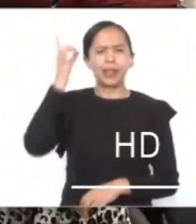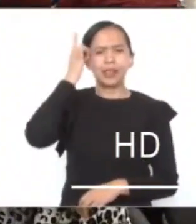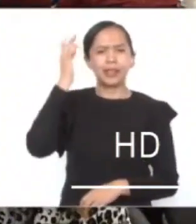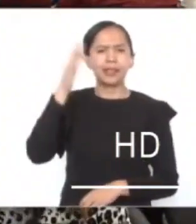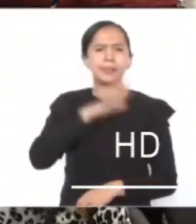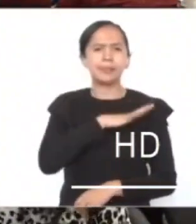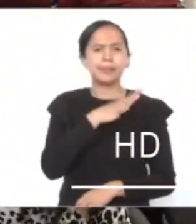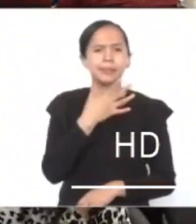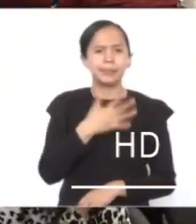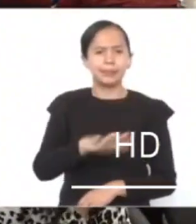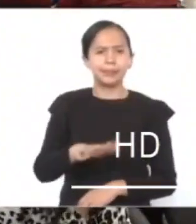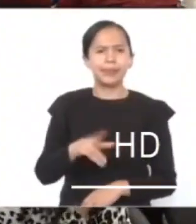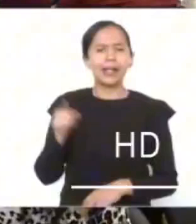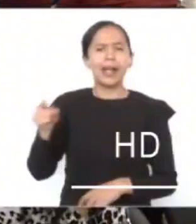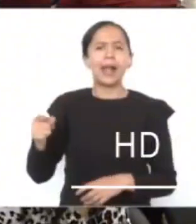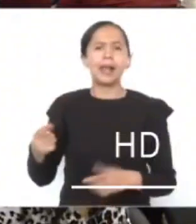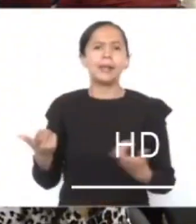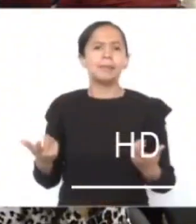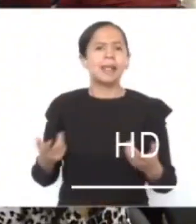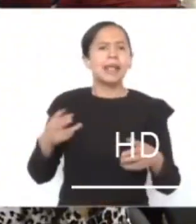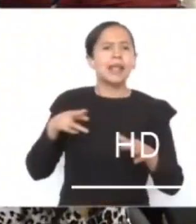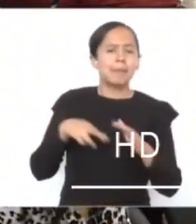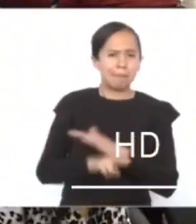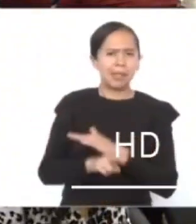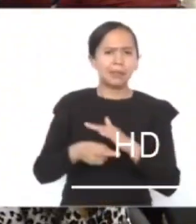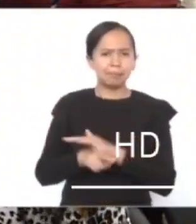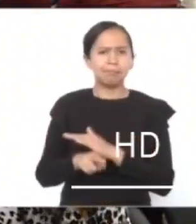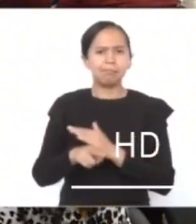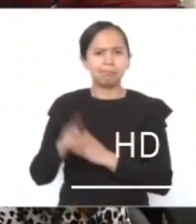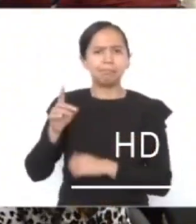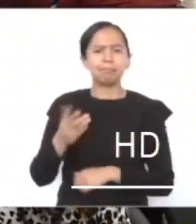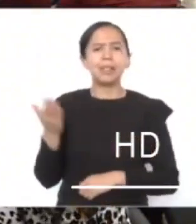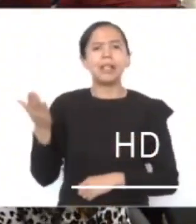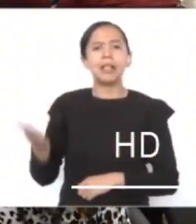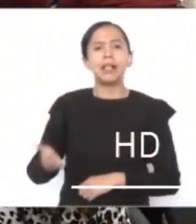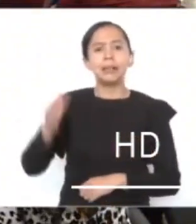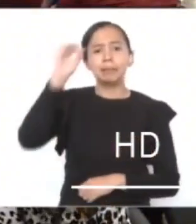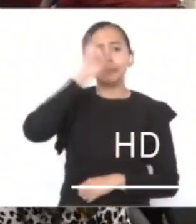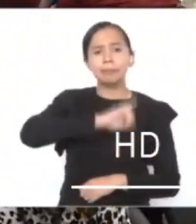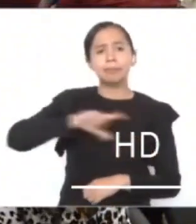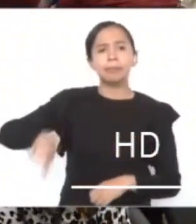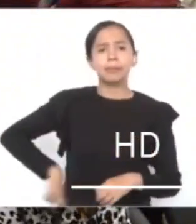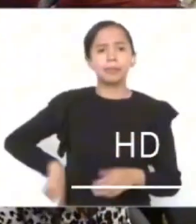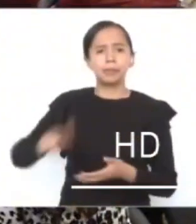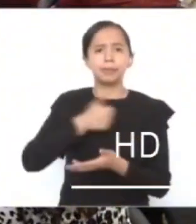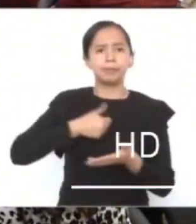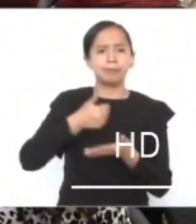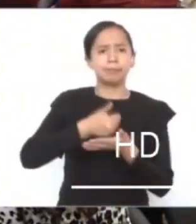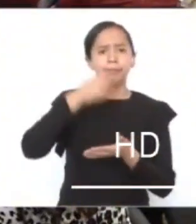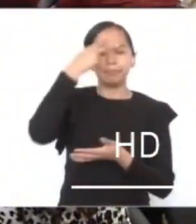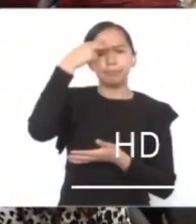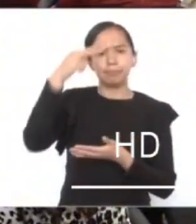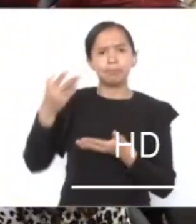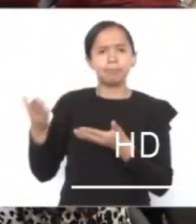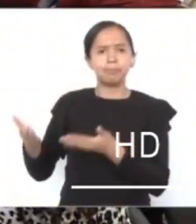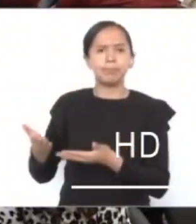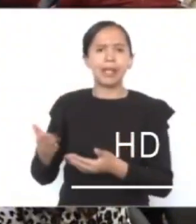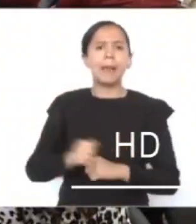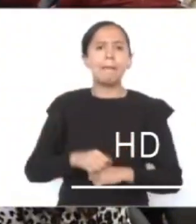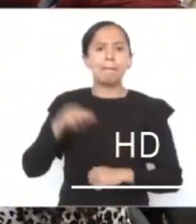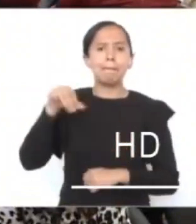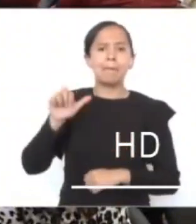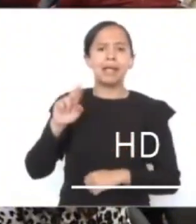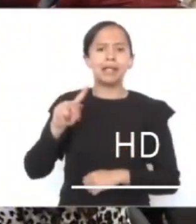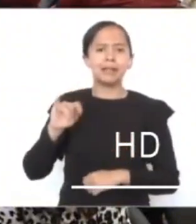director general del Sistema de Transporte Colectivo Metro. Preside esta conferencia de prensa el jefe de Gobierno de la Ciudad de México, maestro Martí Batres